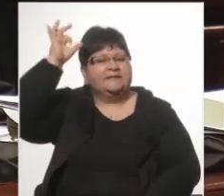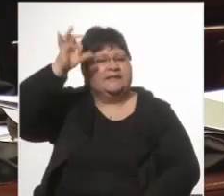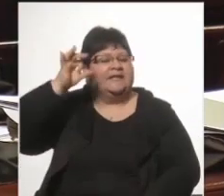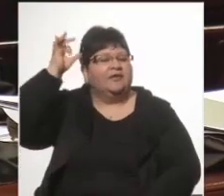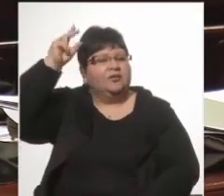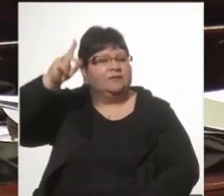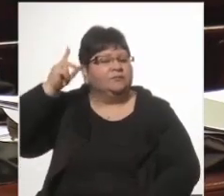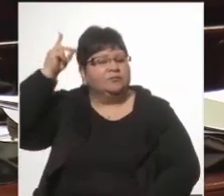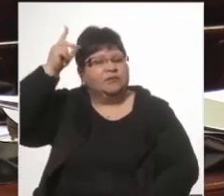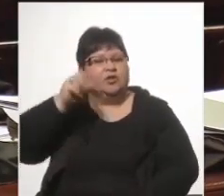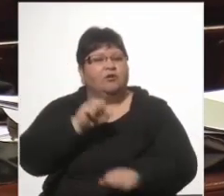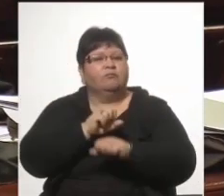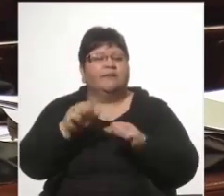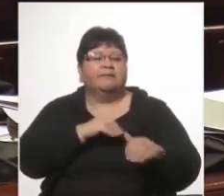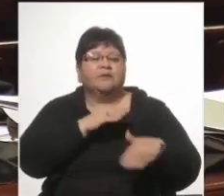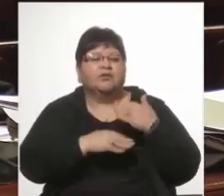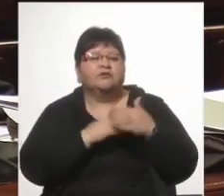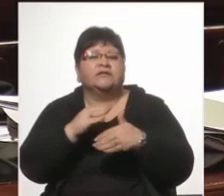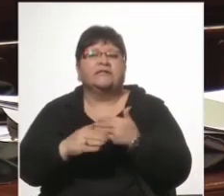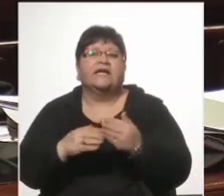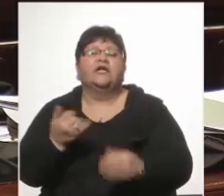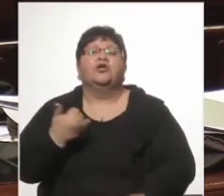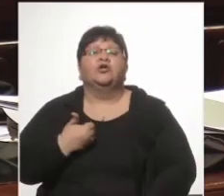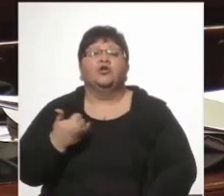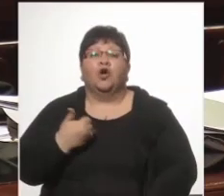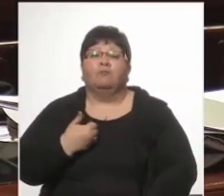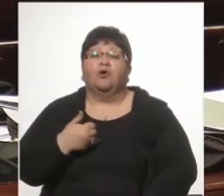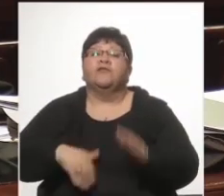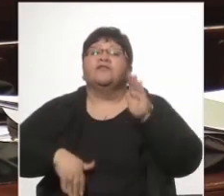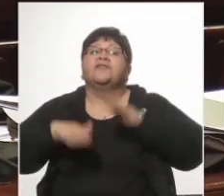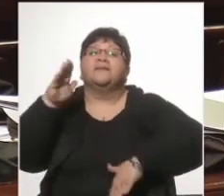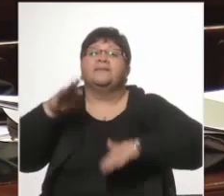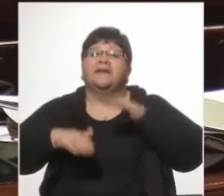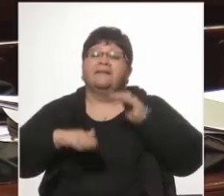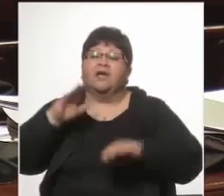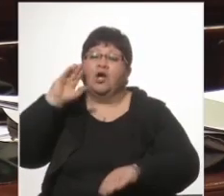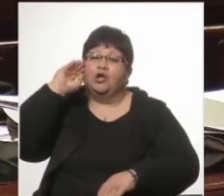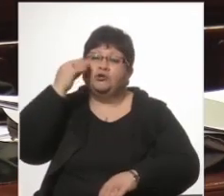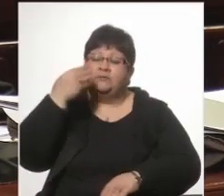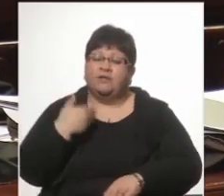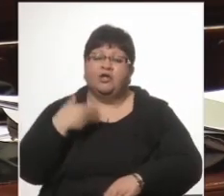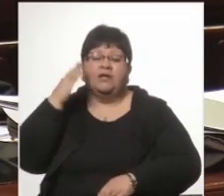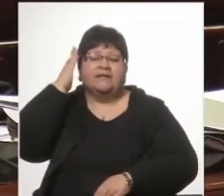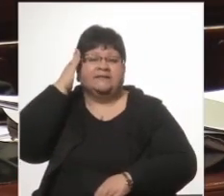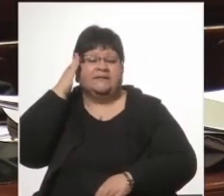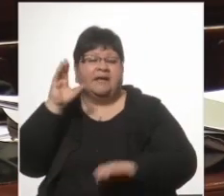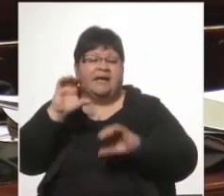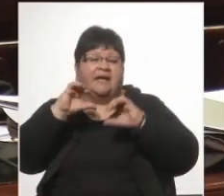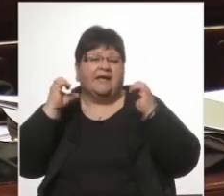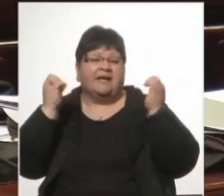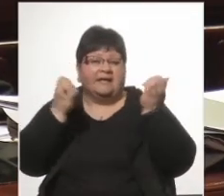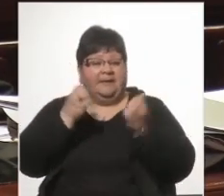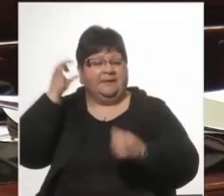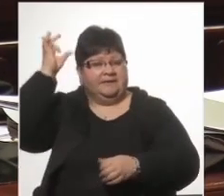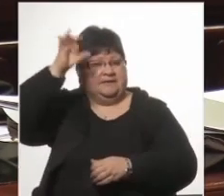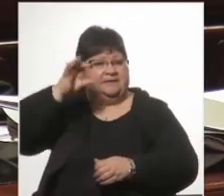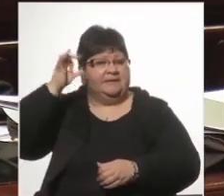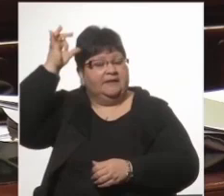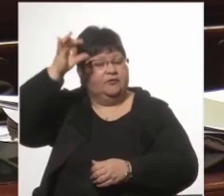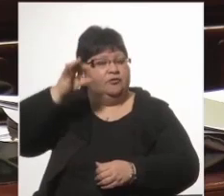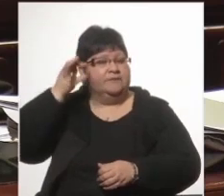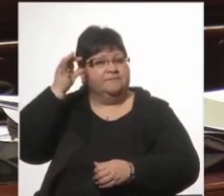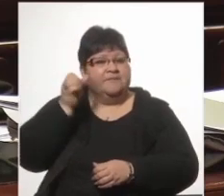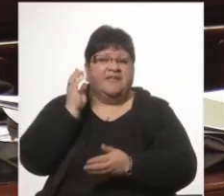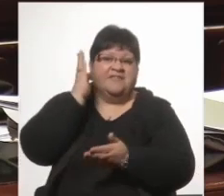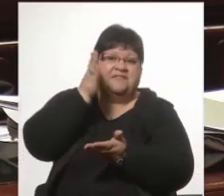la opinión de su Cámara. La Cámara va a tomar conocimiento de las acusaciones contra el legislador y determinará si se